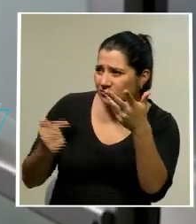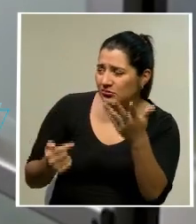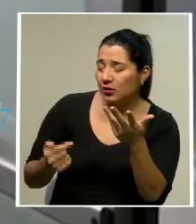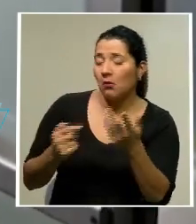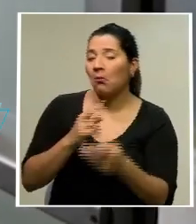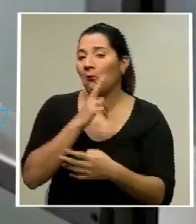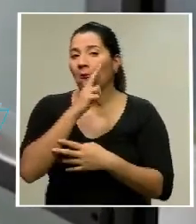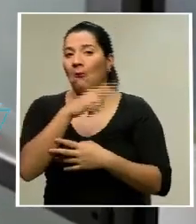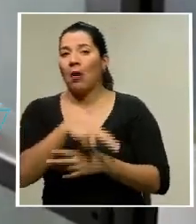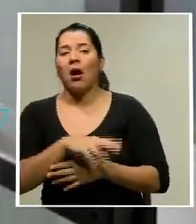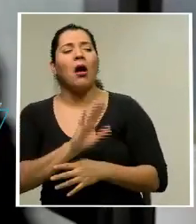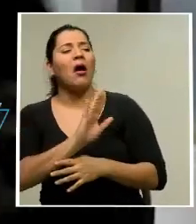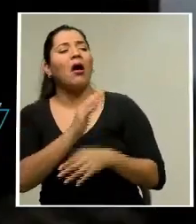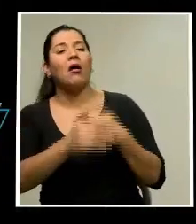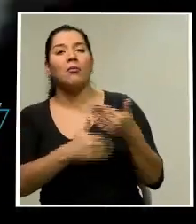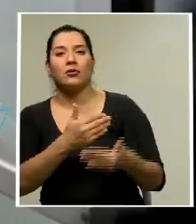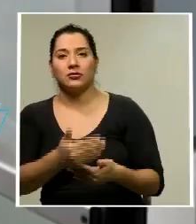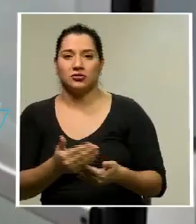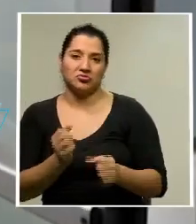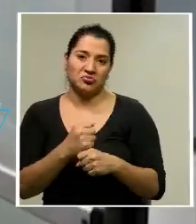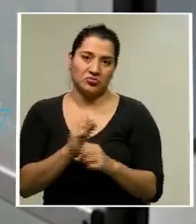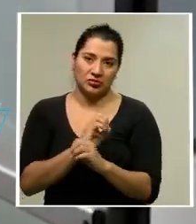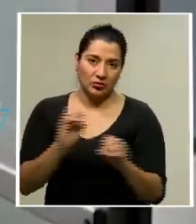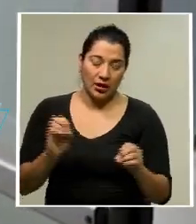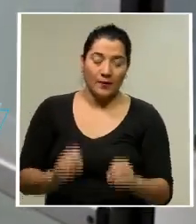un está en proceso. En ese momento,